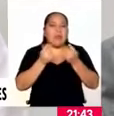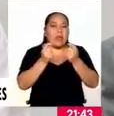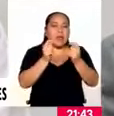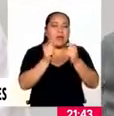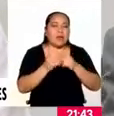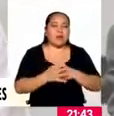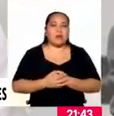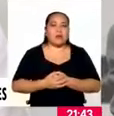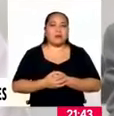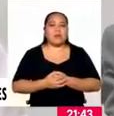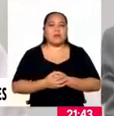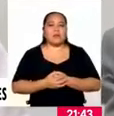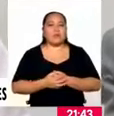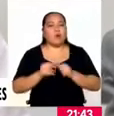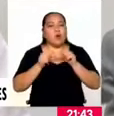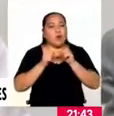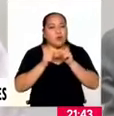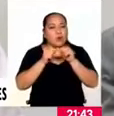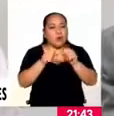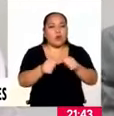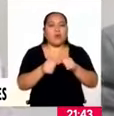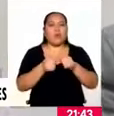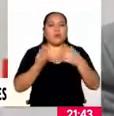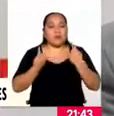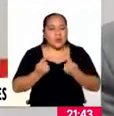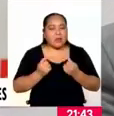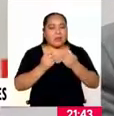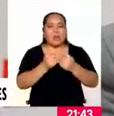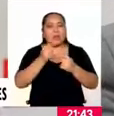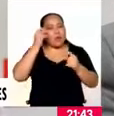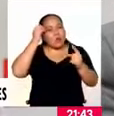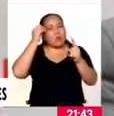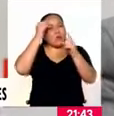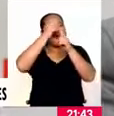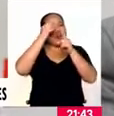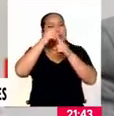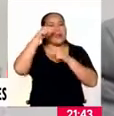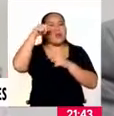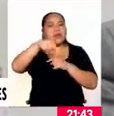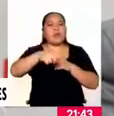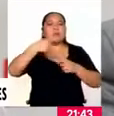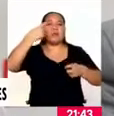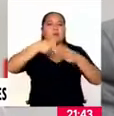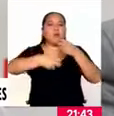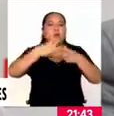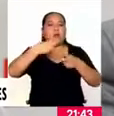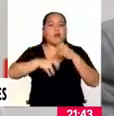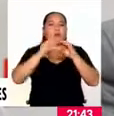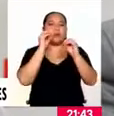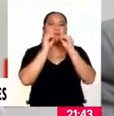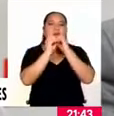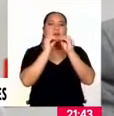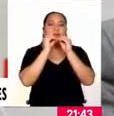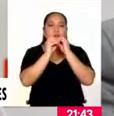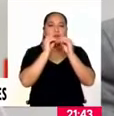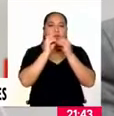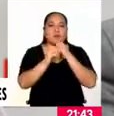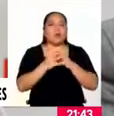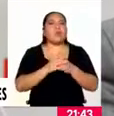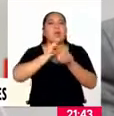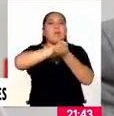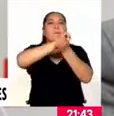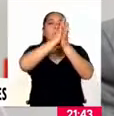Seguimos insistiendo en nuestro propósito de que este conflicto se resuelva de manera